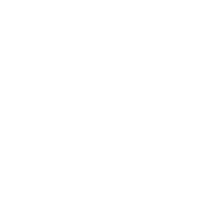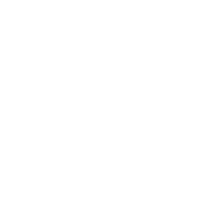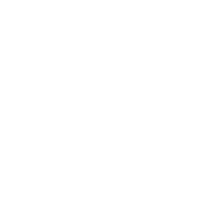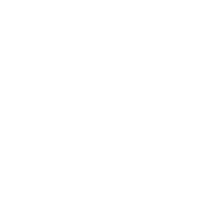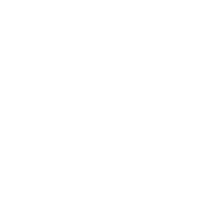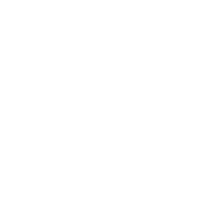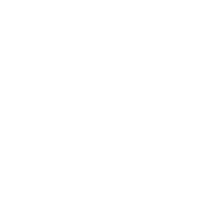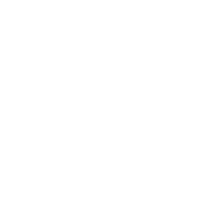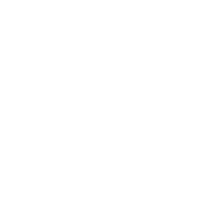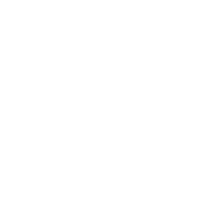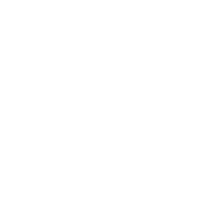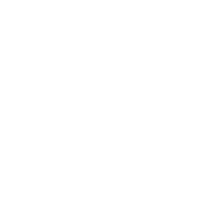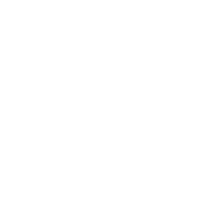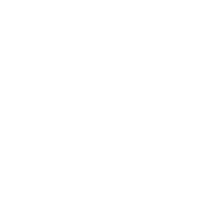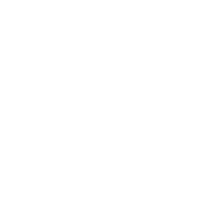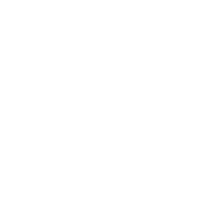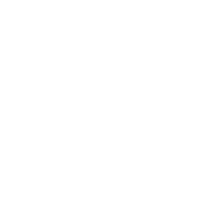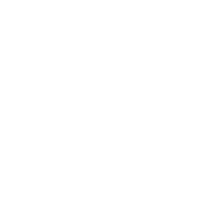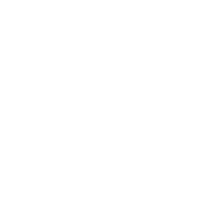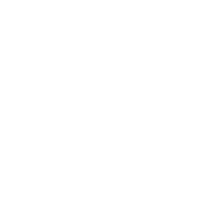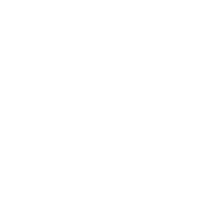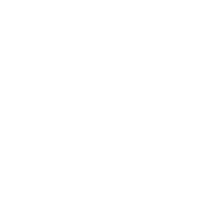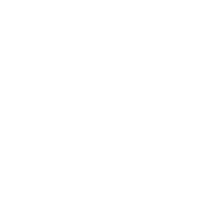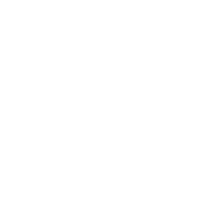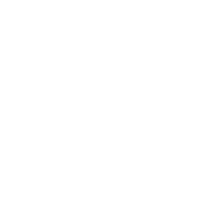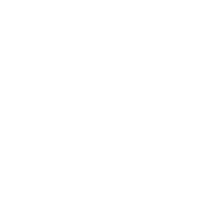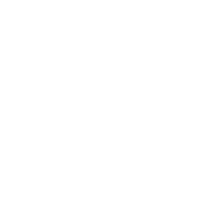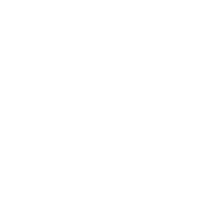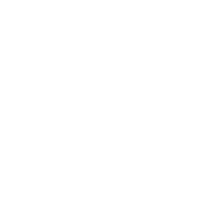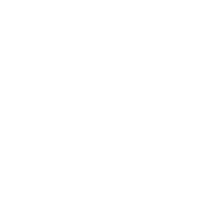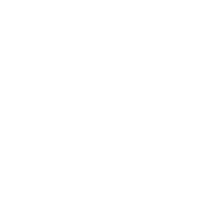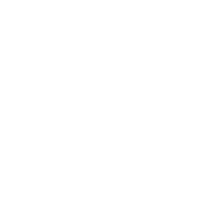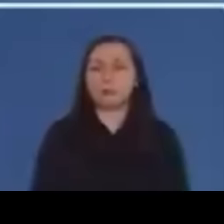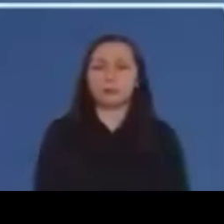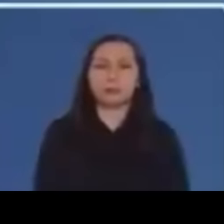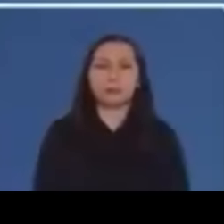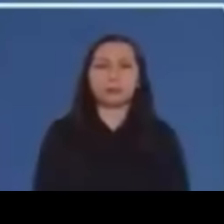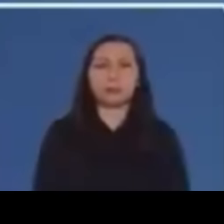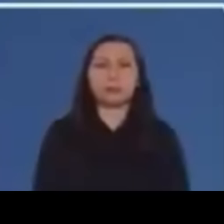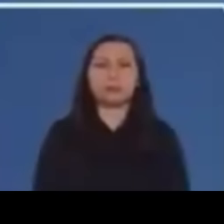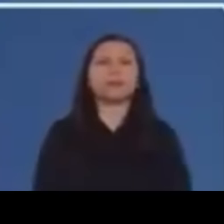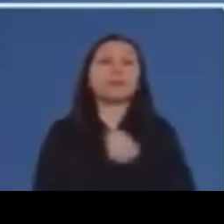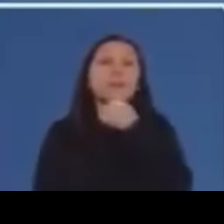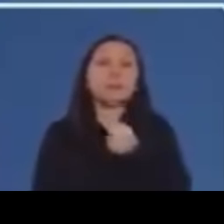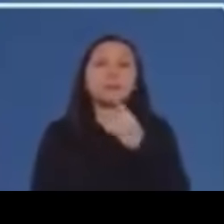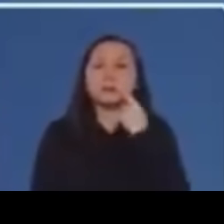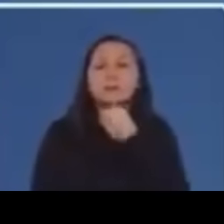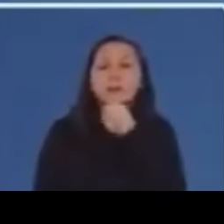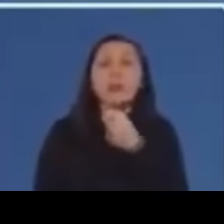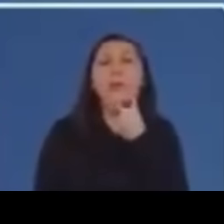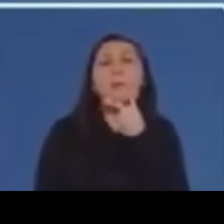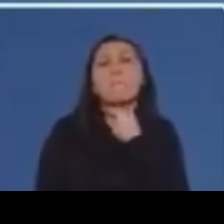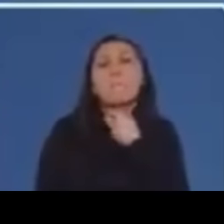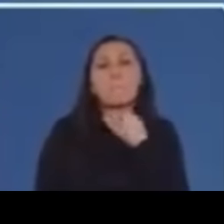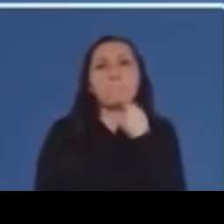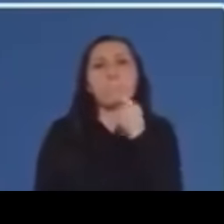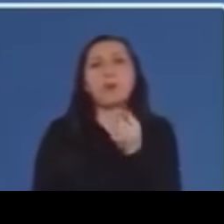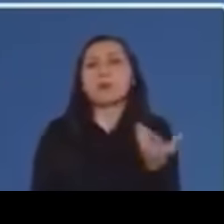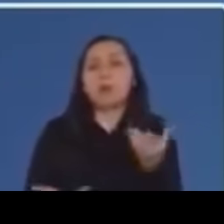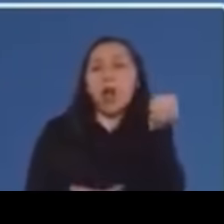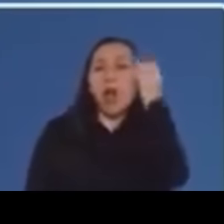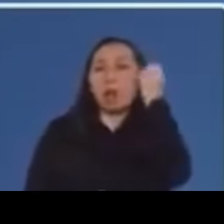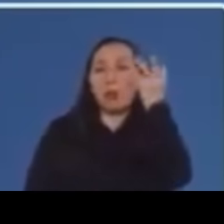ver el contexto del momento y se lo dijo en su momento y no se arrepiente para nada de decirlo ministra eh quería preguntarle qué